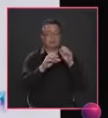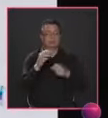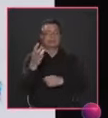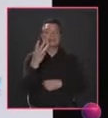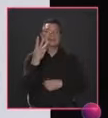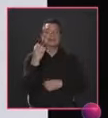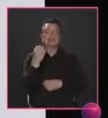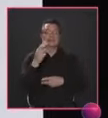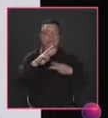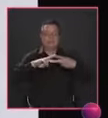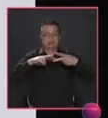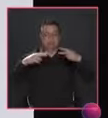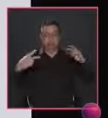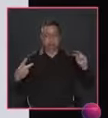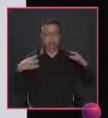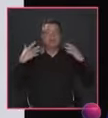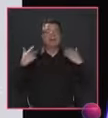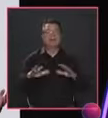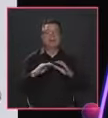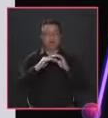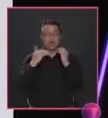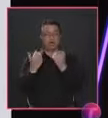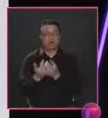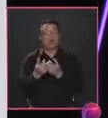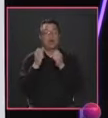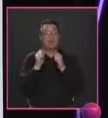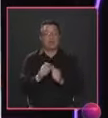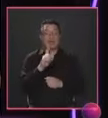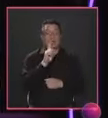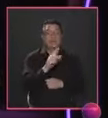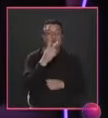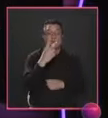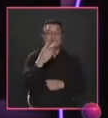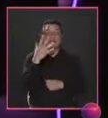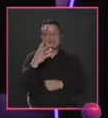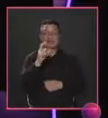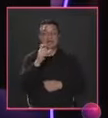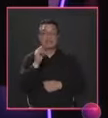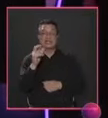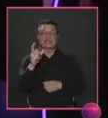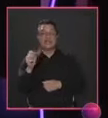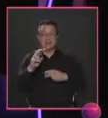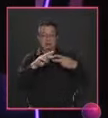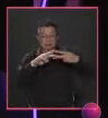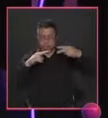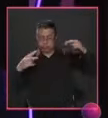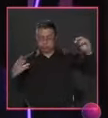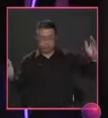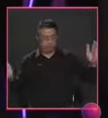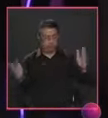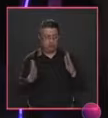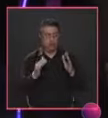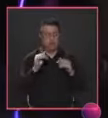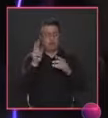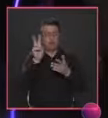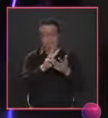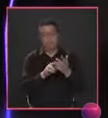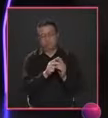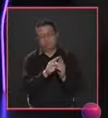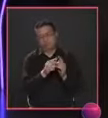13 genomas humanos completos, generando incluso hasta 125 GB de datos en una sola corrida, ¿ya? Con lecturas muy